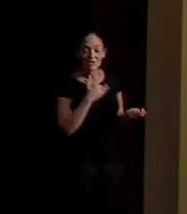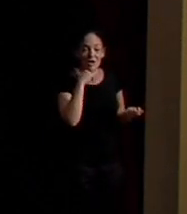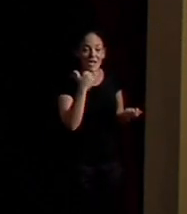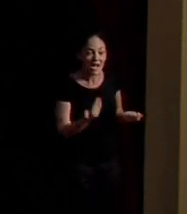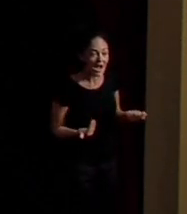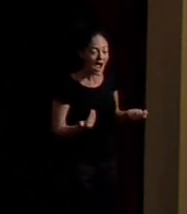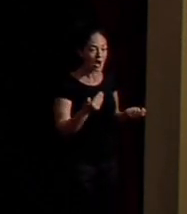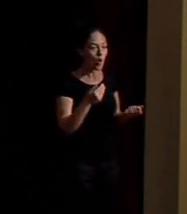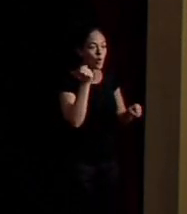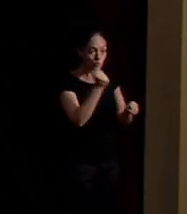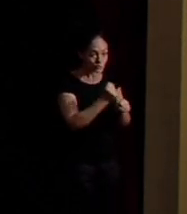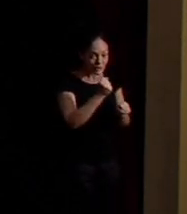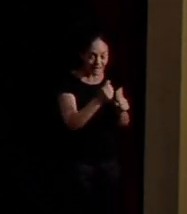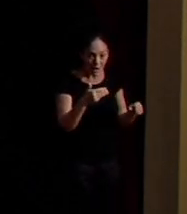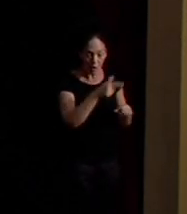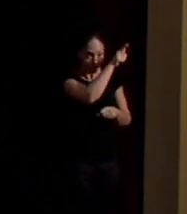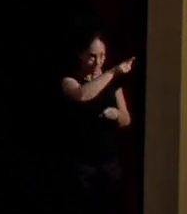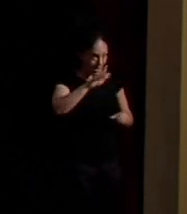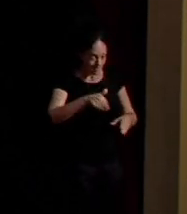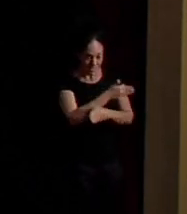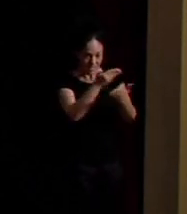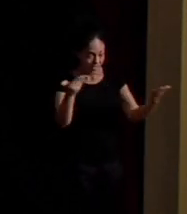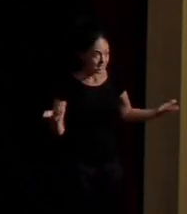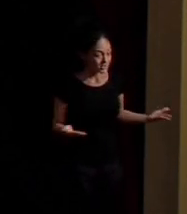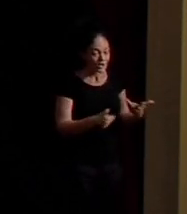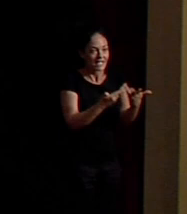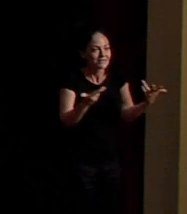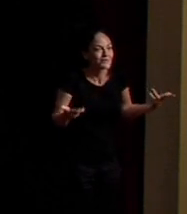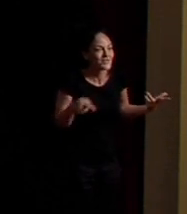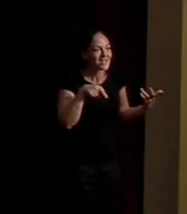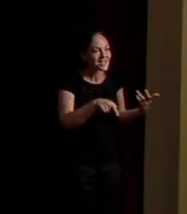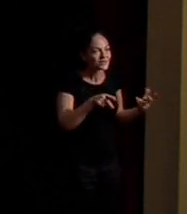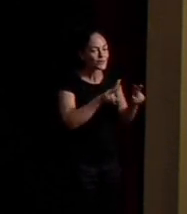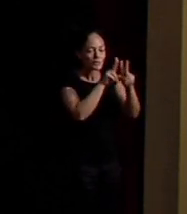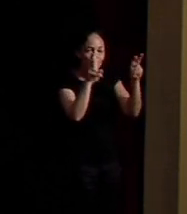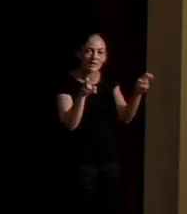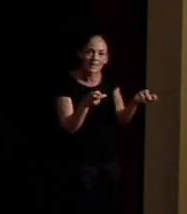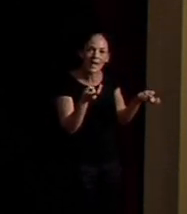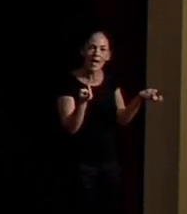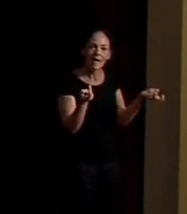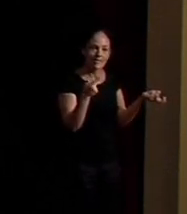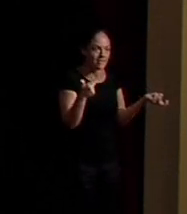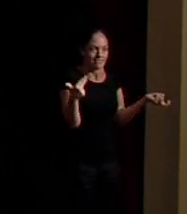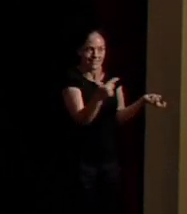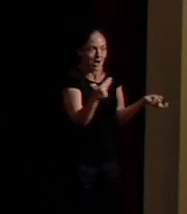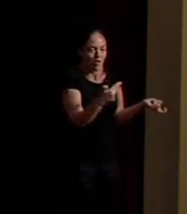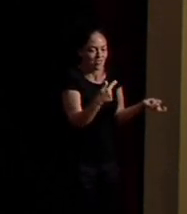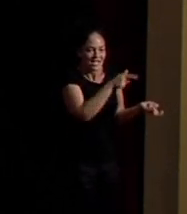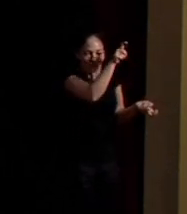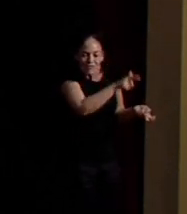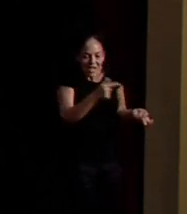la ciudadanía y, por lo tanto, no cabe abordar esta cuestión sino desde una perspectiva de los derechos humanos, de los